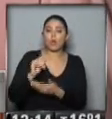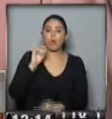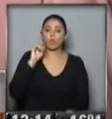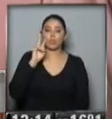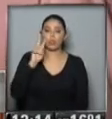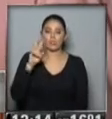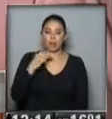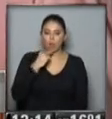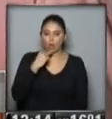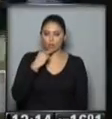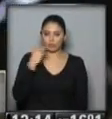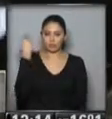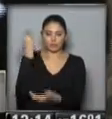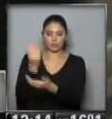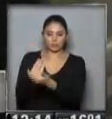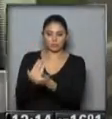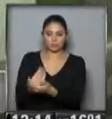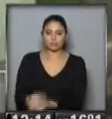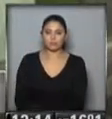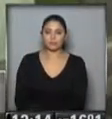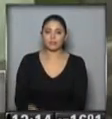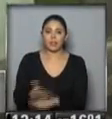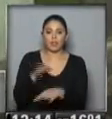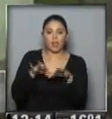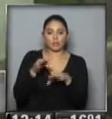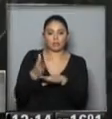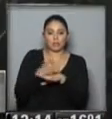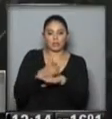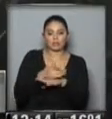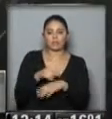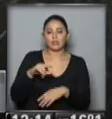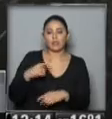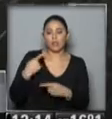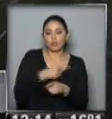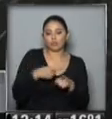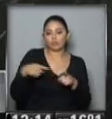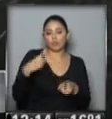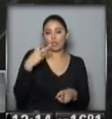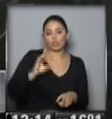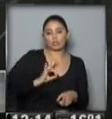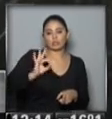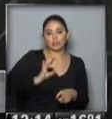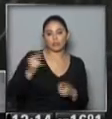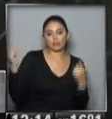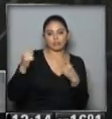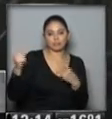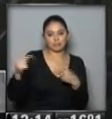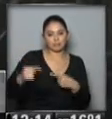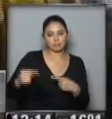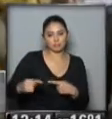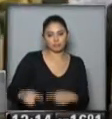2011 tras su dimisión y elecciones anticipadas, y que ya lleva 2 años de recortes con resultados